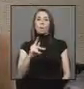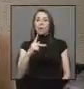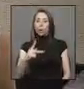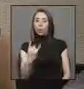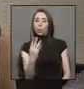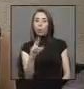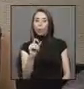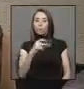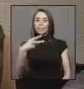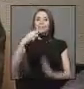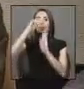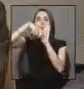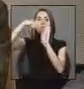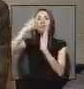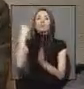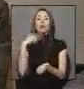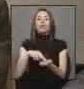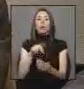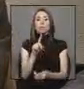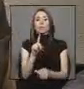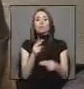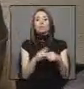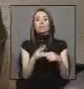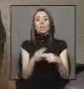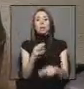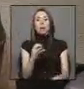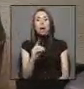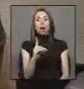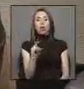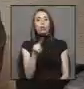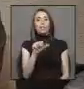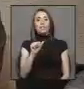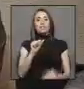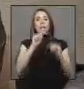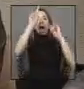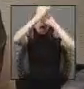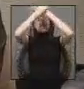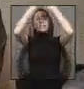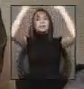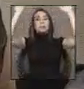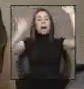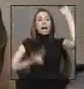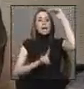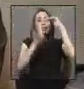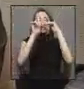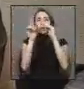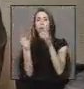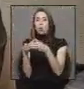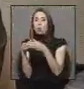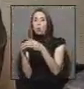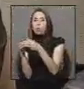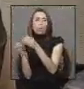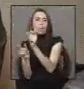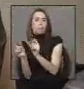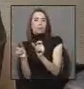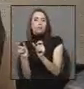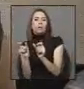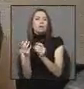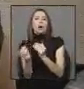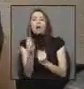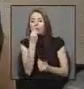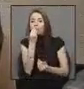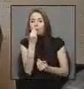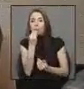mítica obra 2001, Odisea en el espacio, en donde un grupo de homínidos, para asegurar su